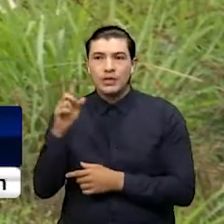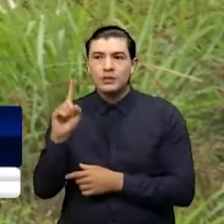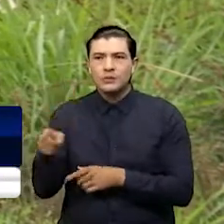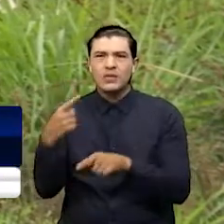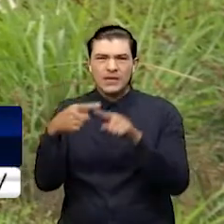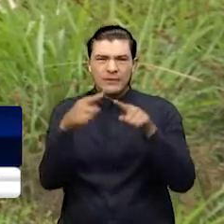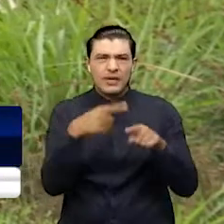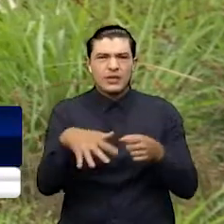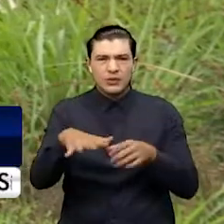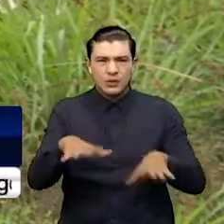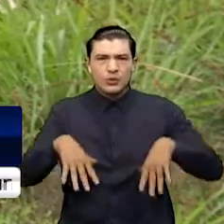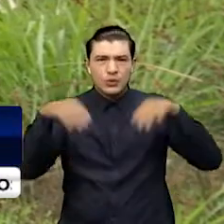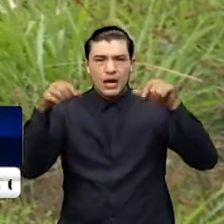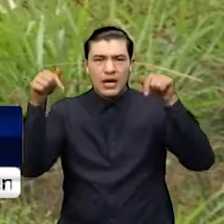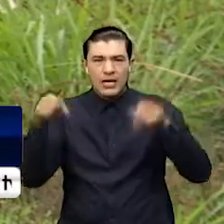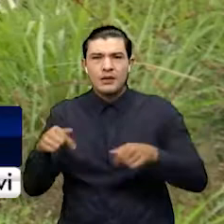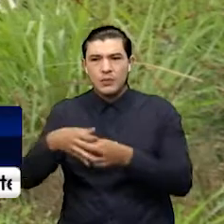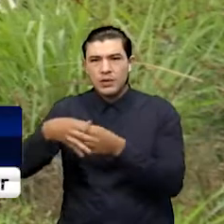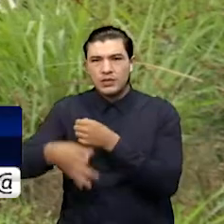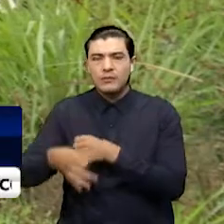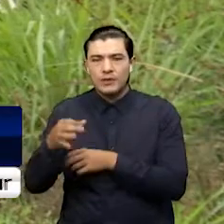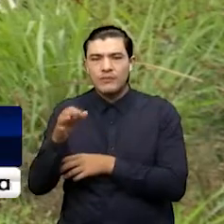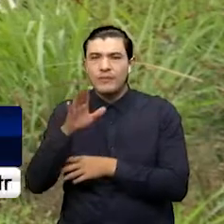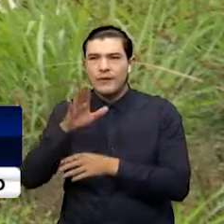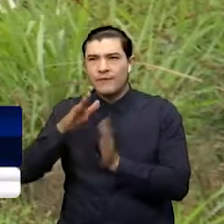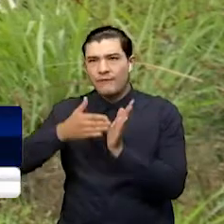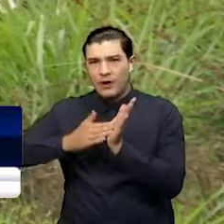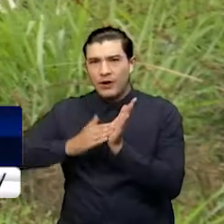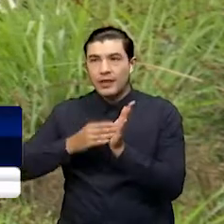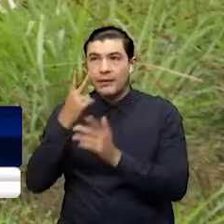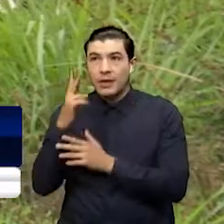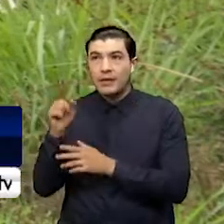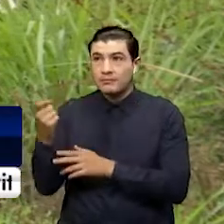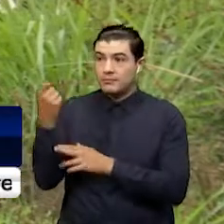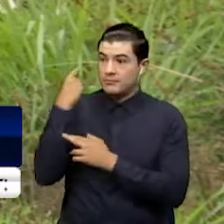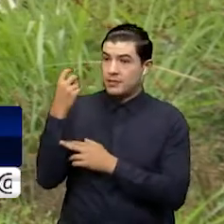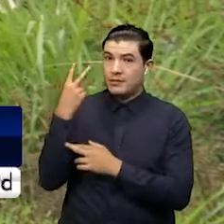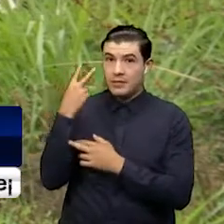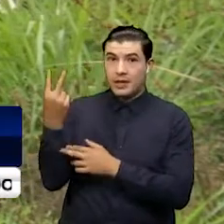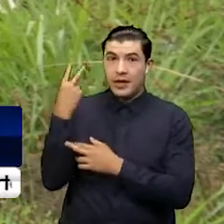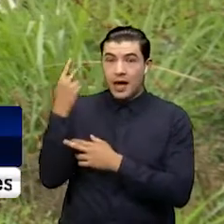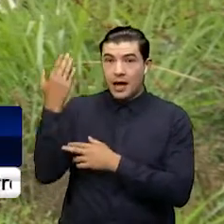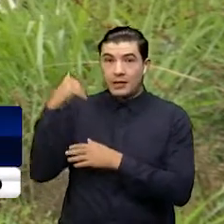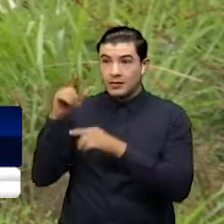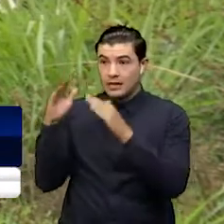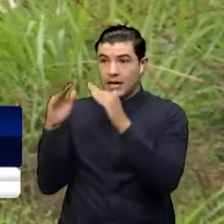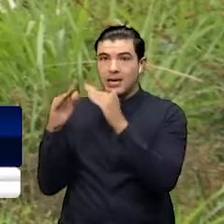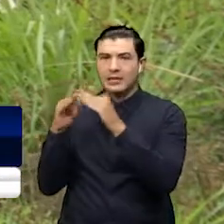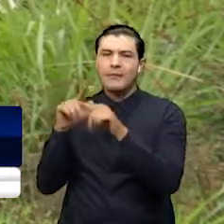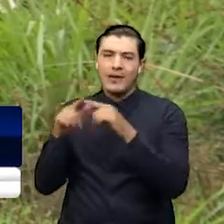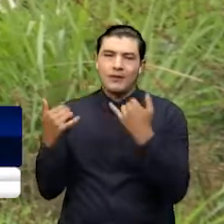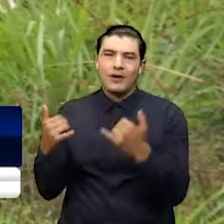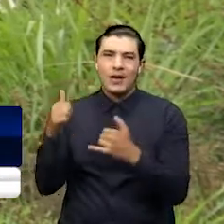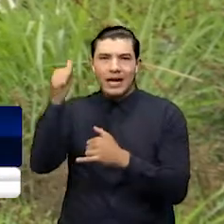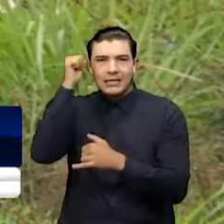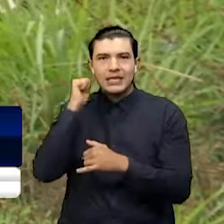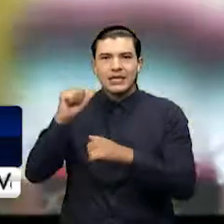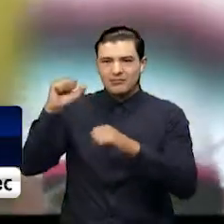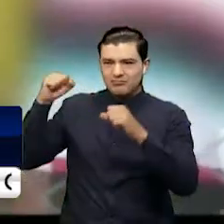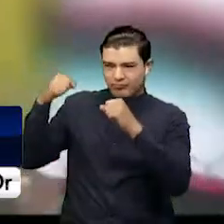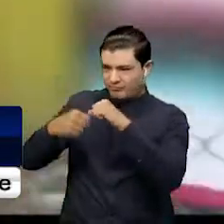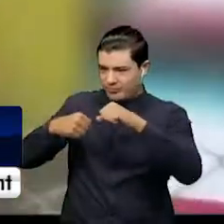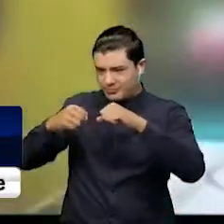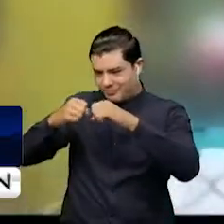sustancias psicoactivas aquí en el municipio de floridablanca precisamente a mis espaldas está el lugar en donde realizaban el expendio de esas sustancias